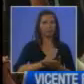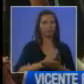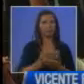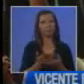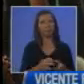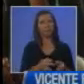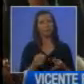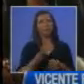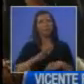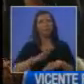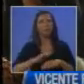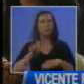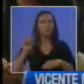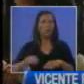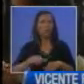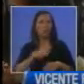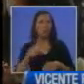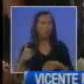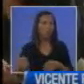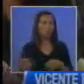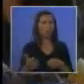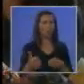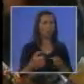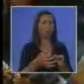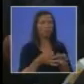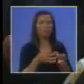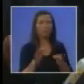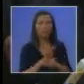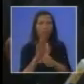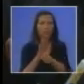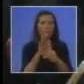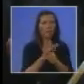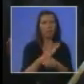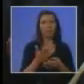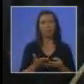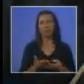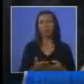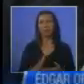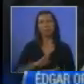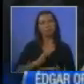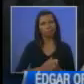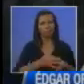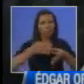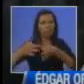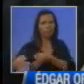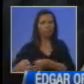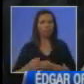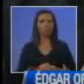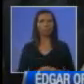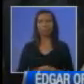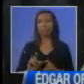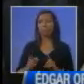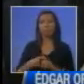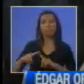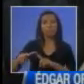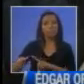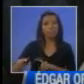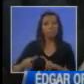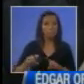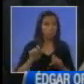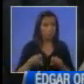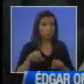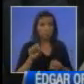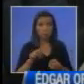otras audiencias, el abogado de la acusación particular. Se averiguó, se consultó hasta última hora y aparentemente